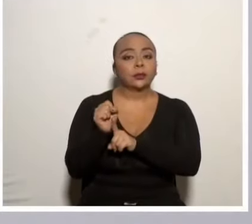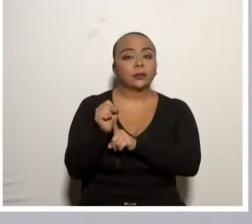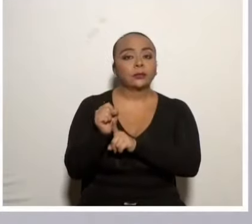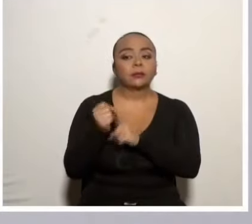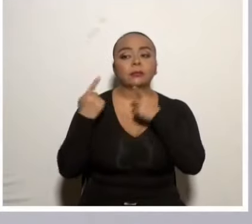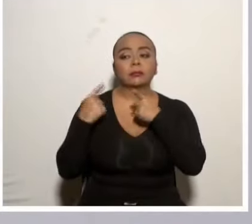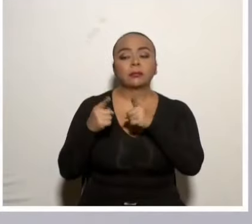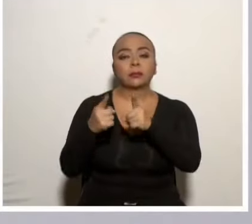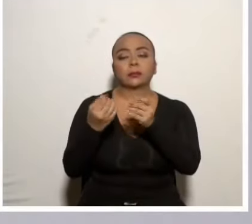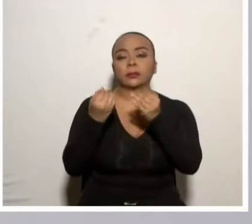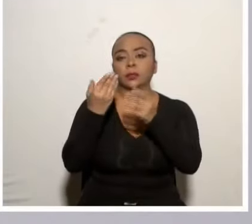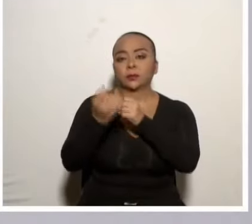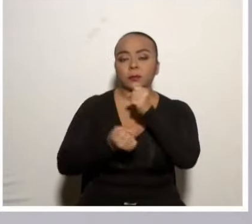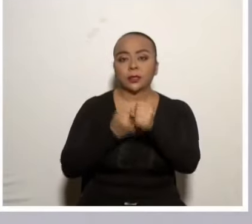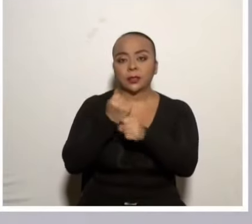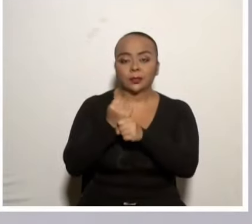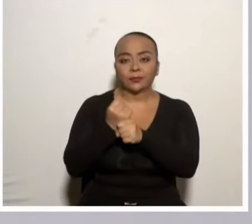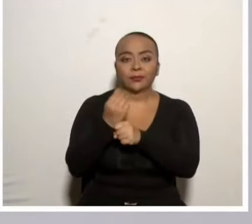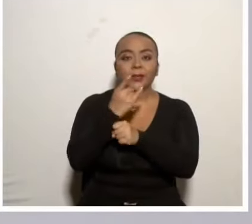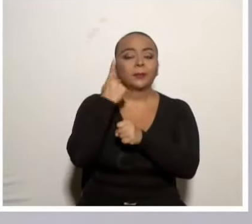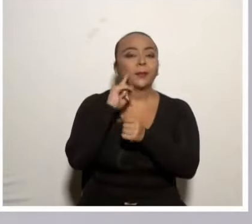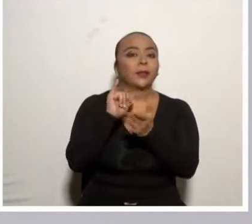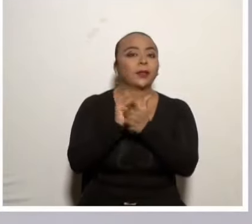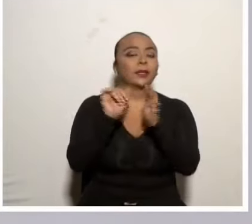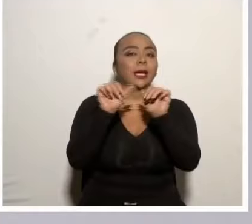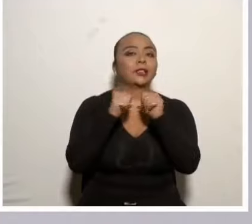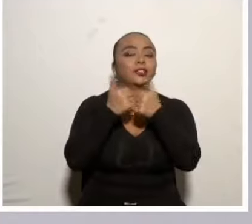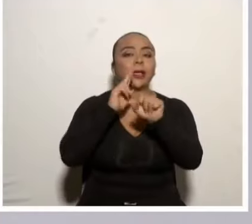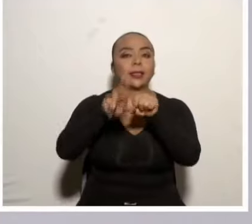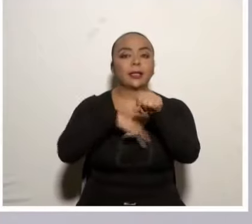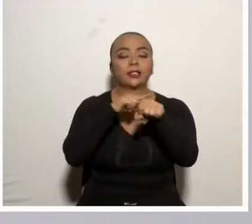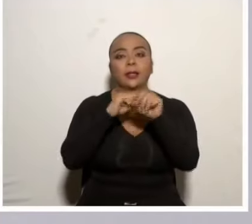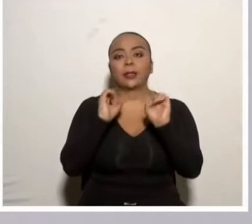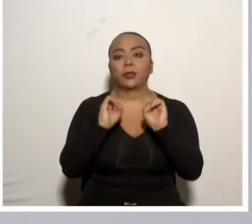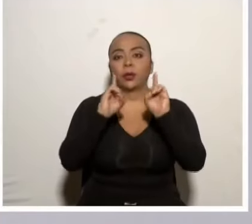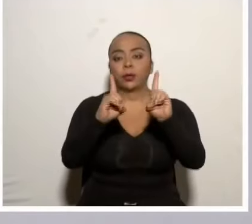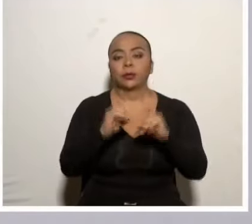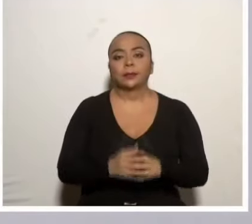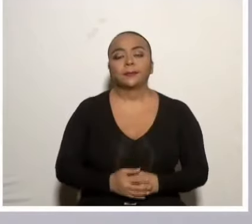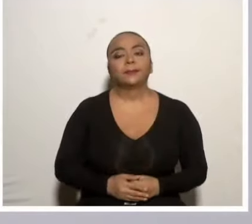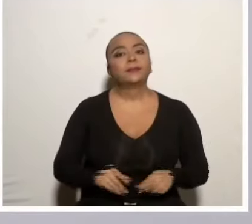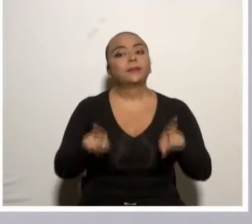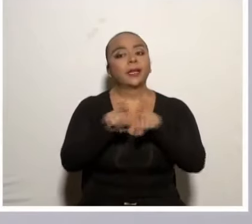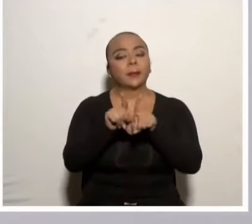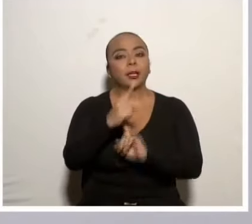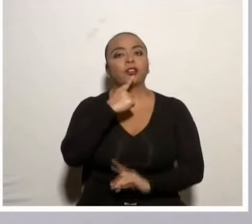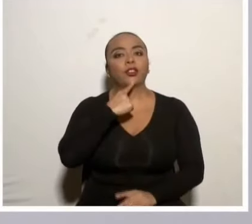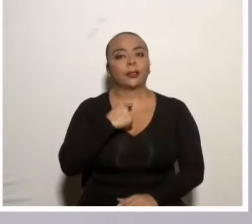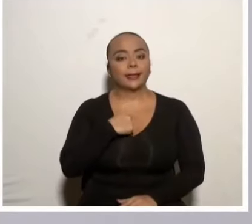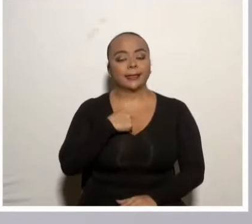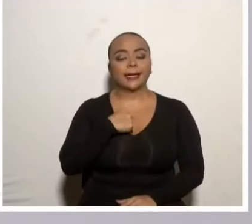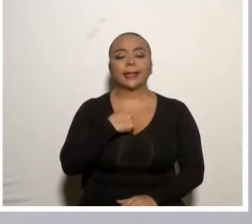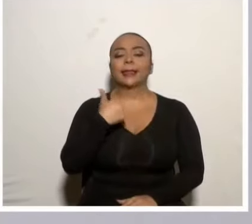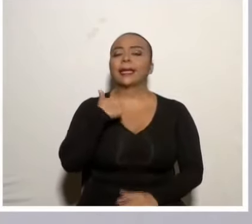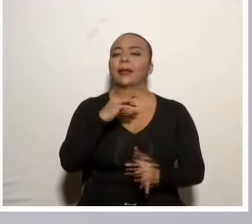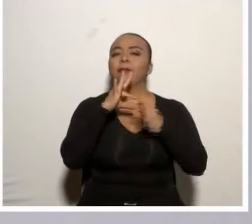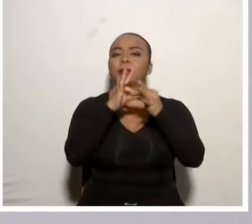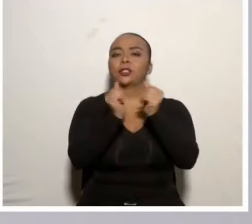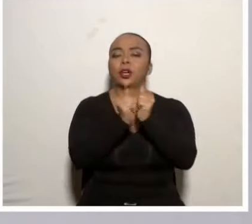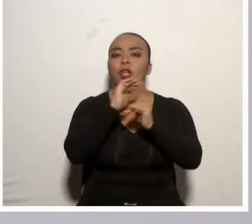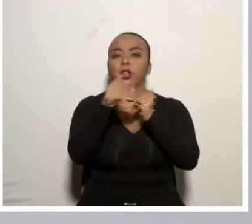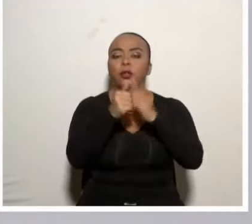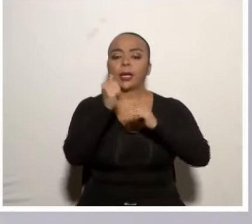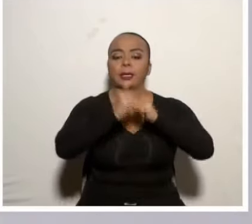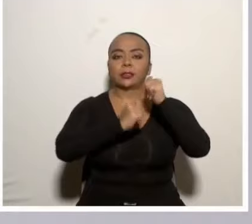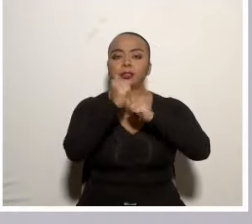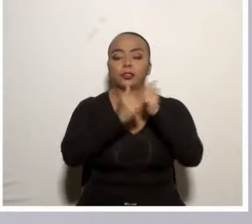venía dando hace muchísimos años, y por eso la Asociación Nacional de Educadores también nos indica que tiene que ver con toda la estructura, con